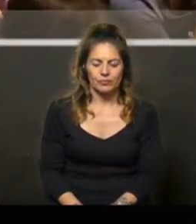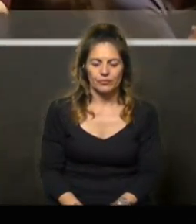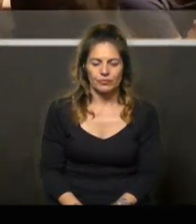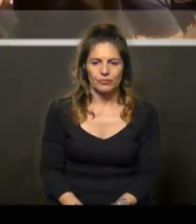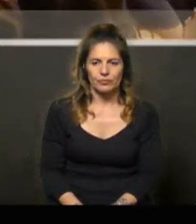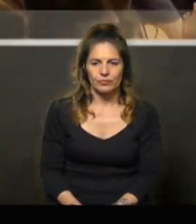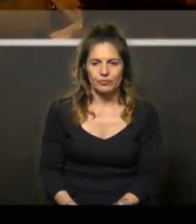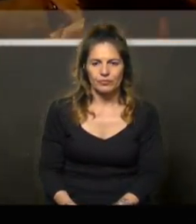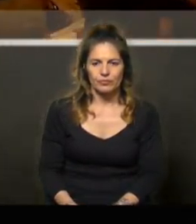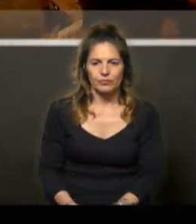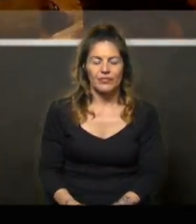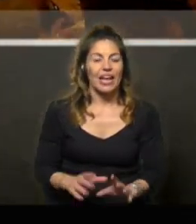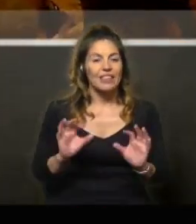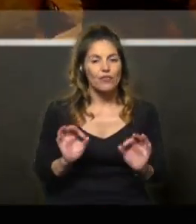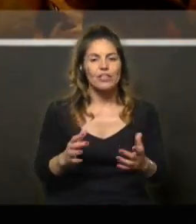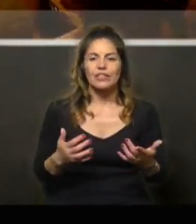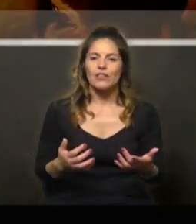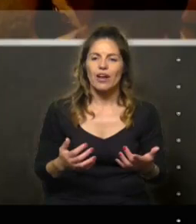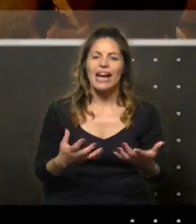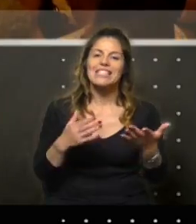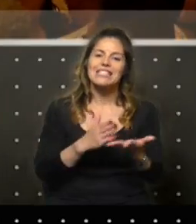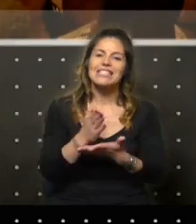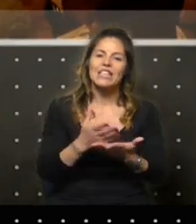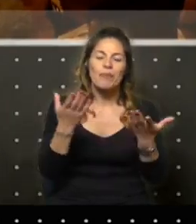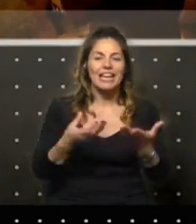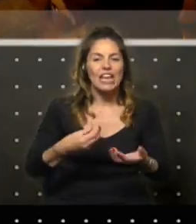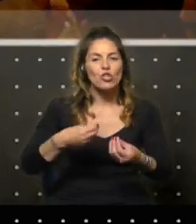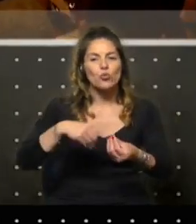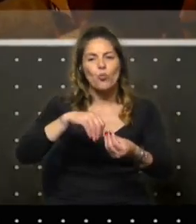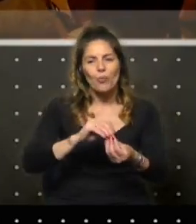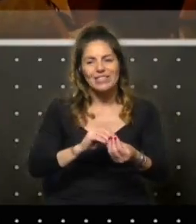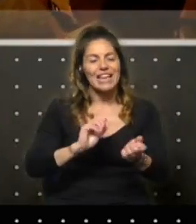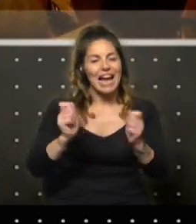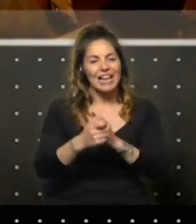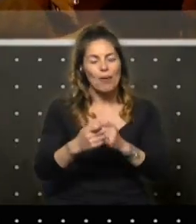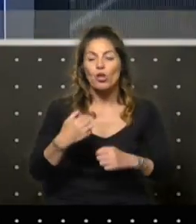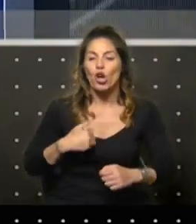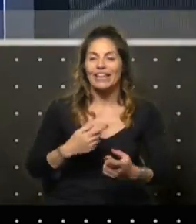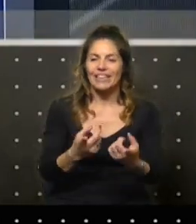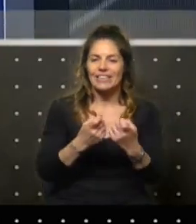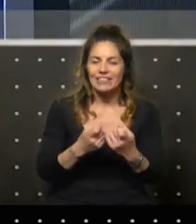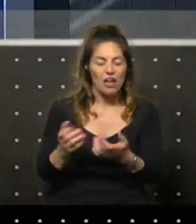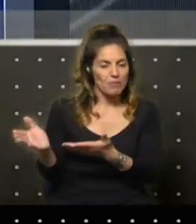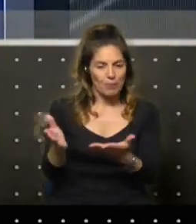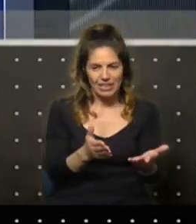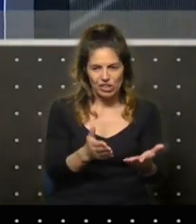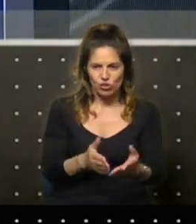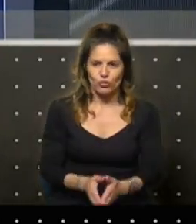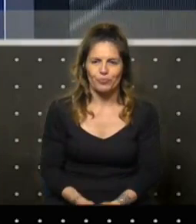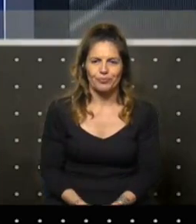potencia En definitiva siempre que quieran sumarse al cambio que la Argentina necesita seren